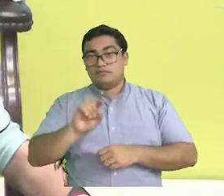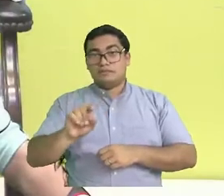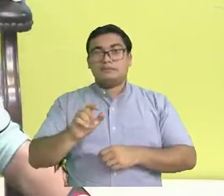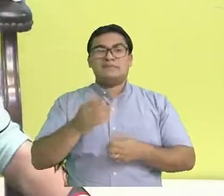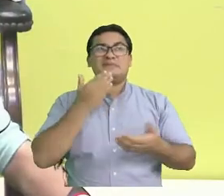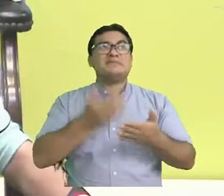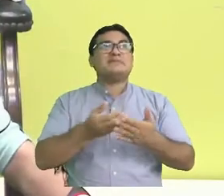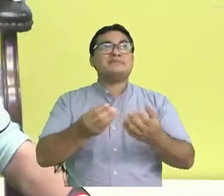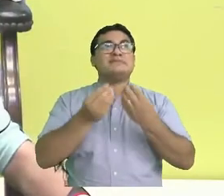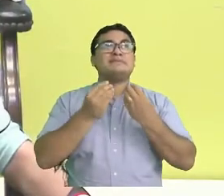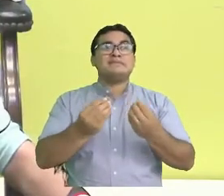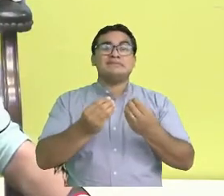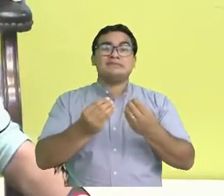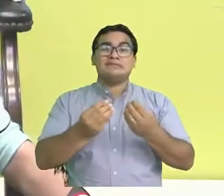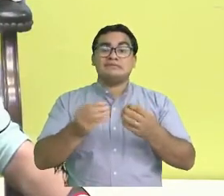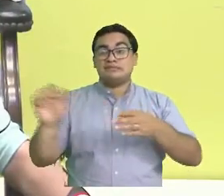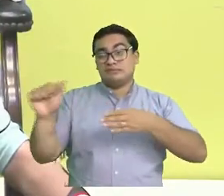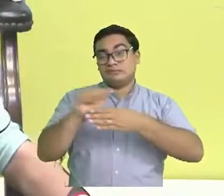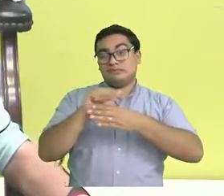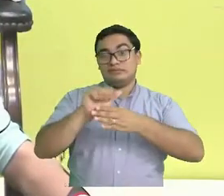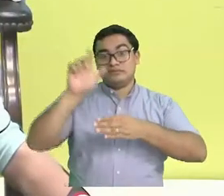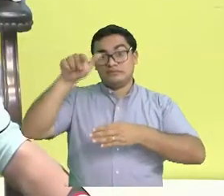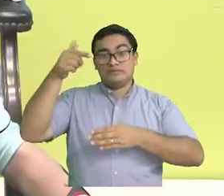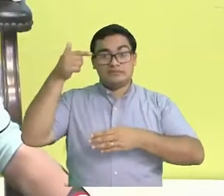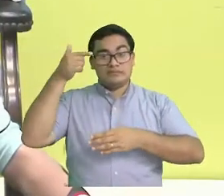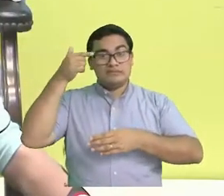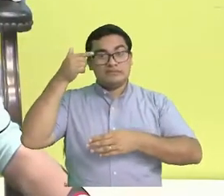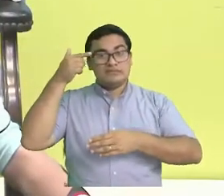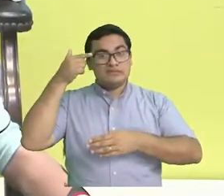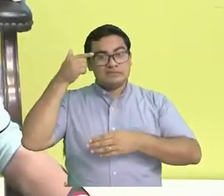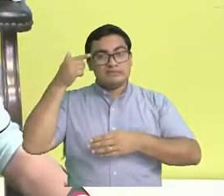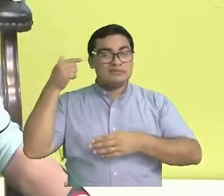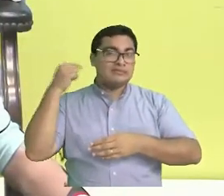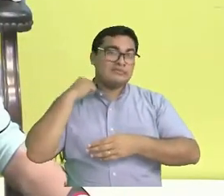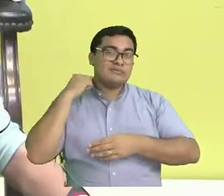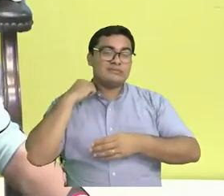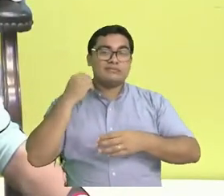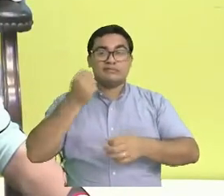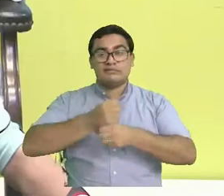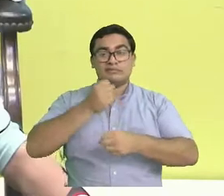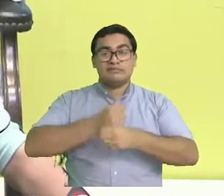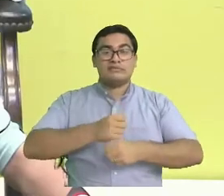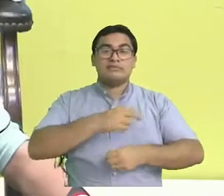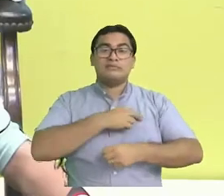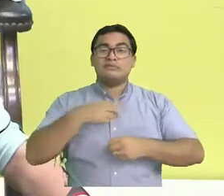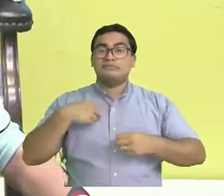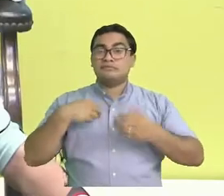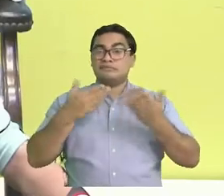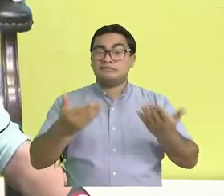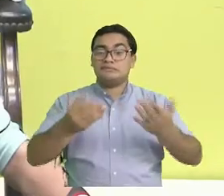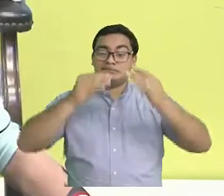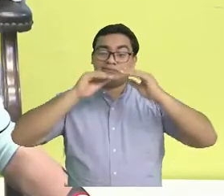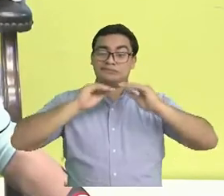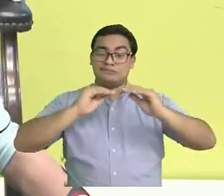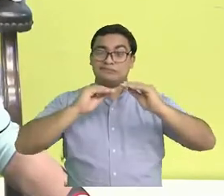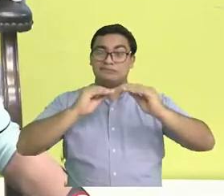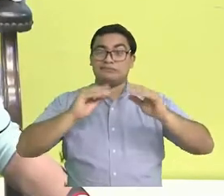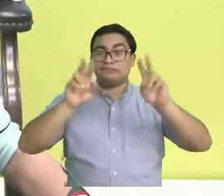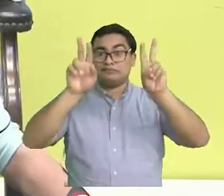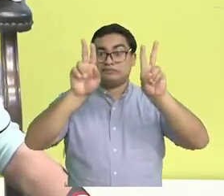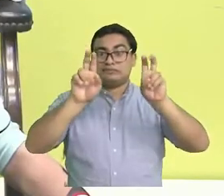parte de las políticas del gobierno, nosotros siempre estamos tratando de hacer las acciones preventivas y educativas a la población en relación a temas de